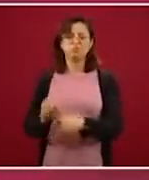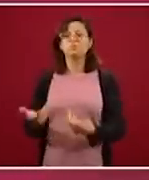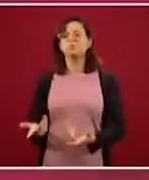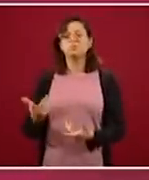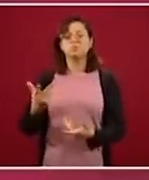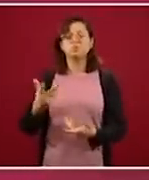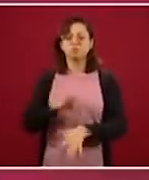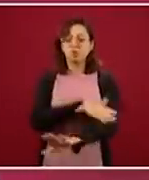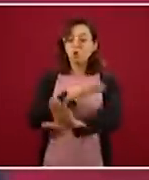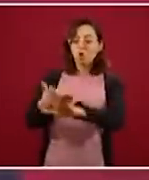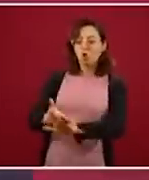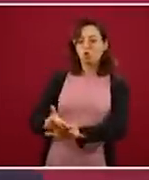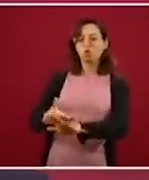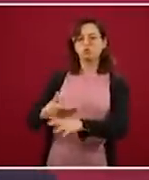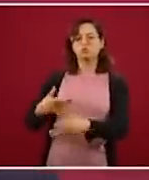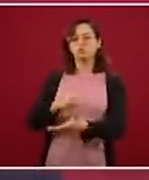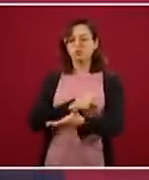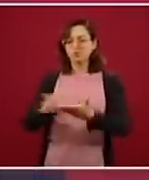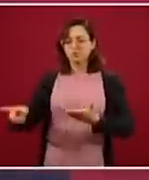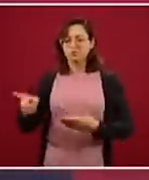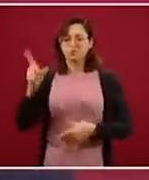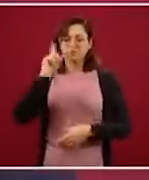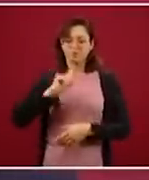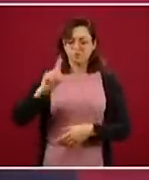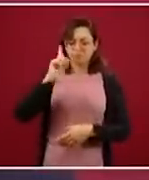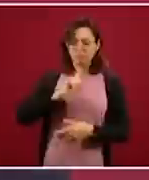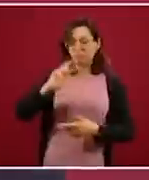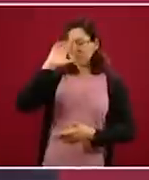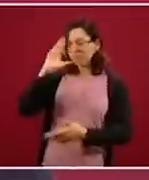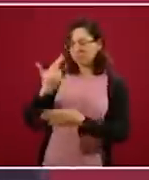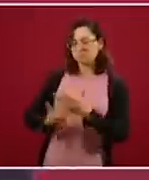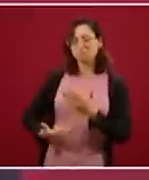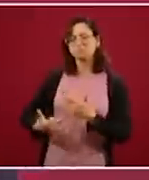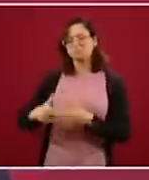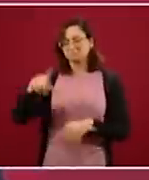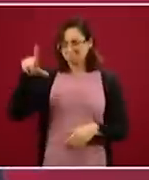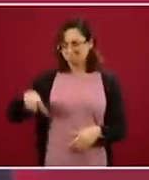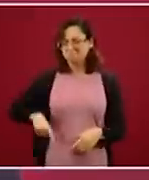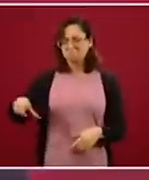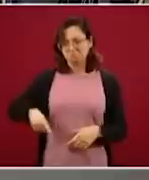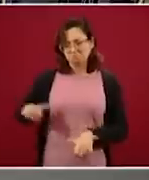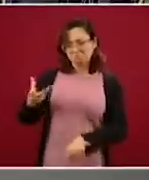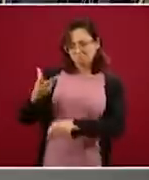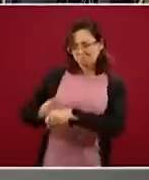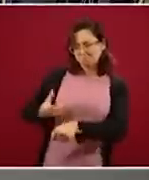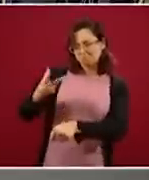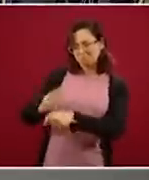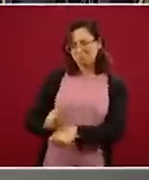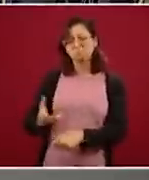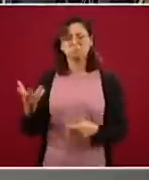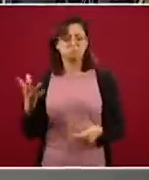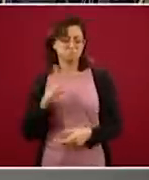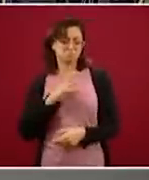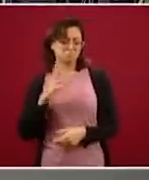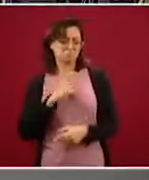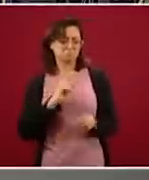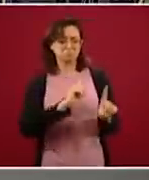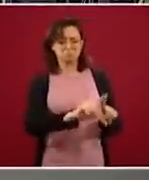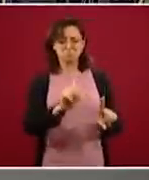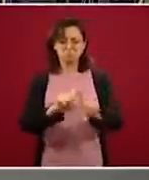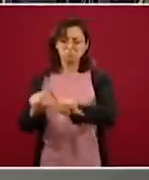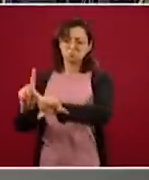las prácticas que afectan a los derechos de las mujeres, como lo ha hecho en distintos ámbitos. Y creo que creemos que aquí